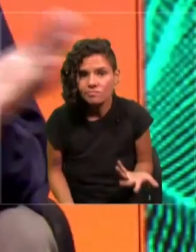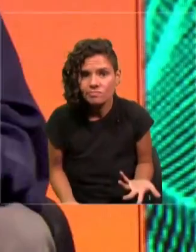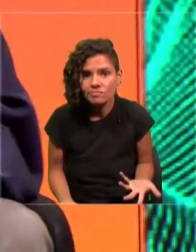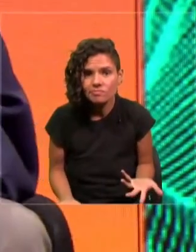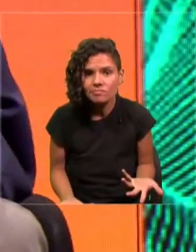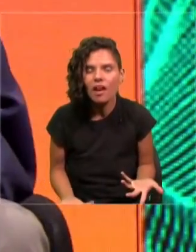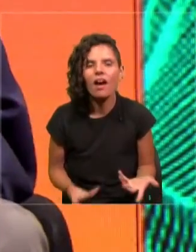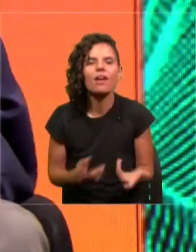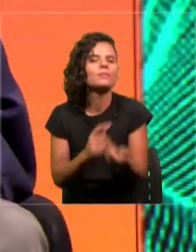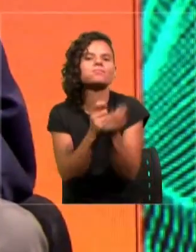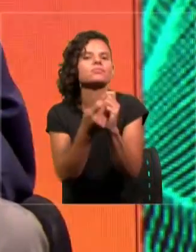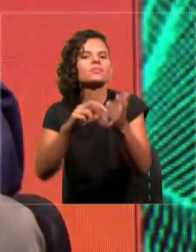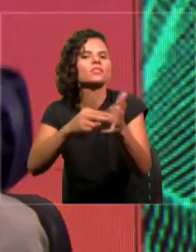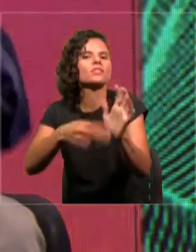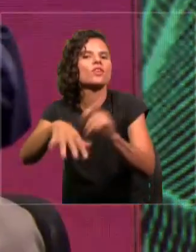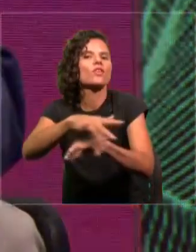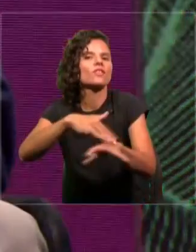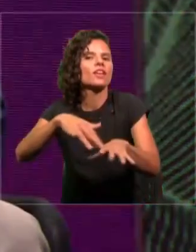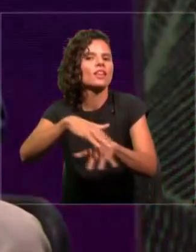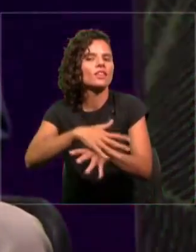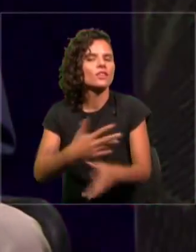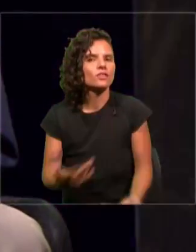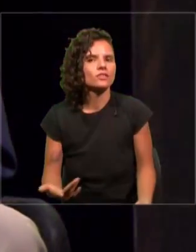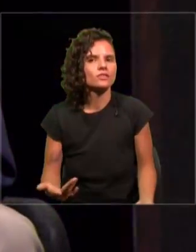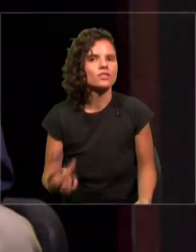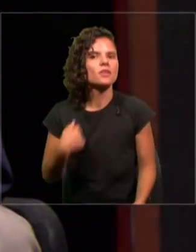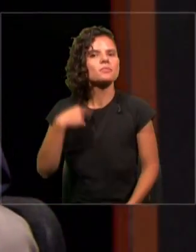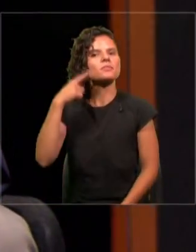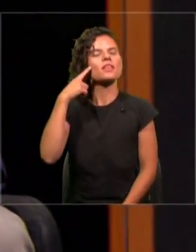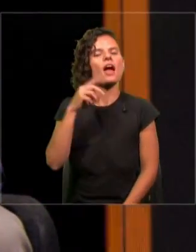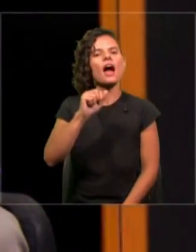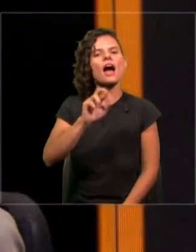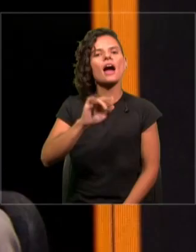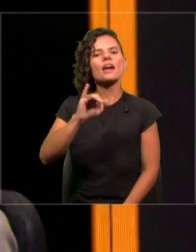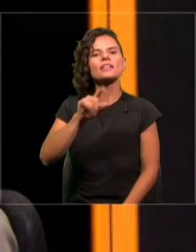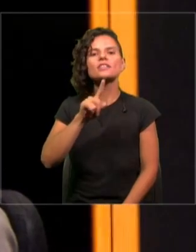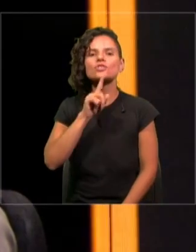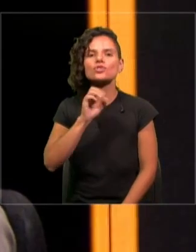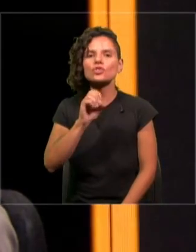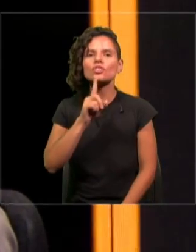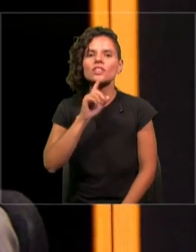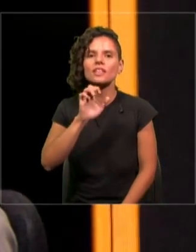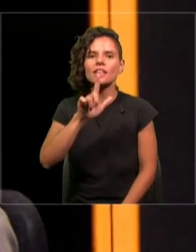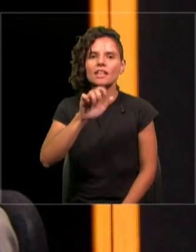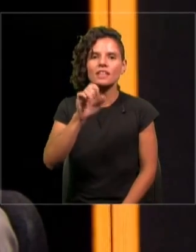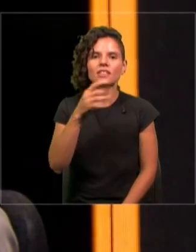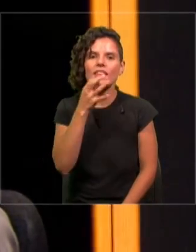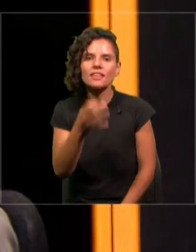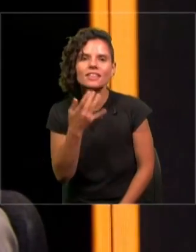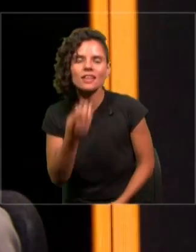conflicto. ¿Qué dijo Aristóteles? Seamos amigos.